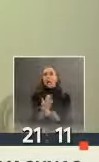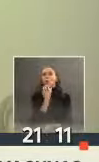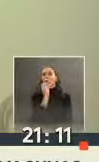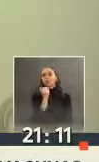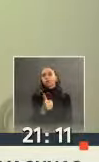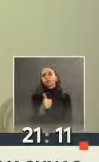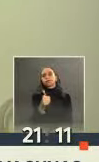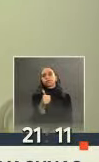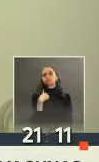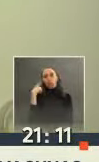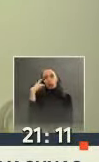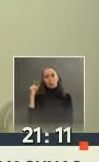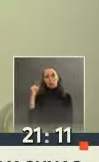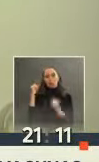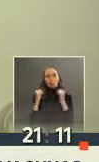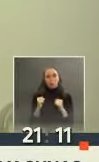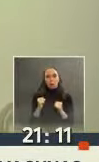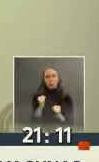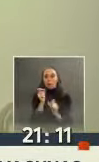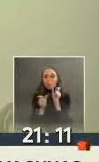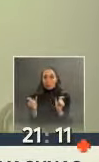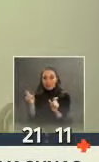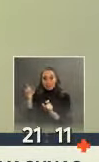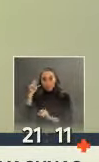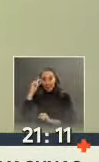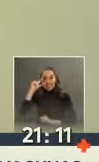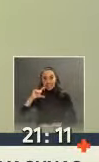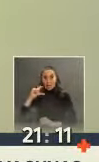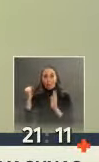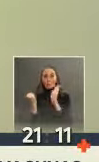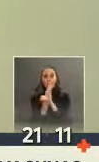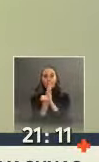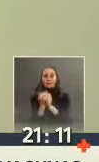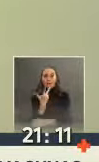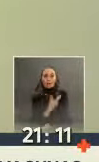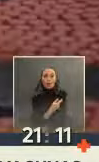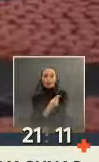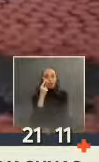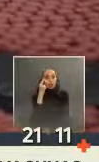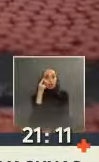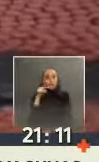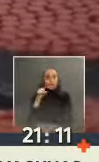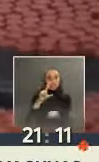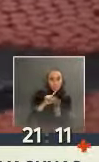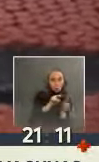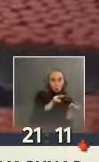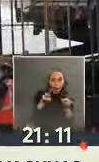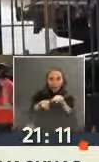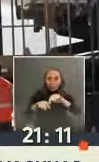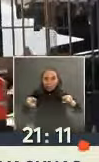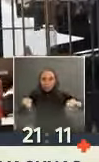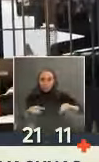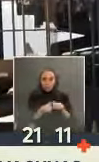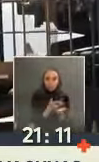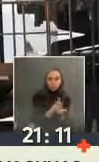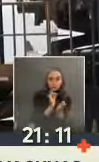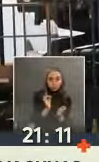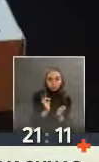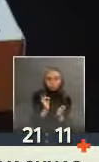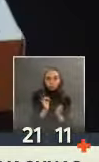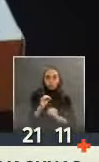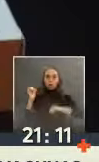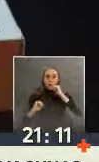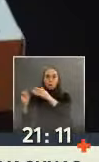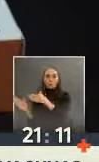eso. La principal preocupación de los creadores de la vacuna china es que el lugar tenga los elementos logísticos para que la tarea de